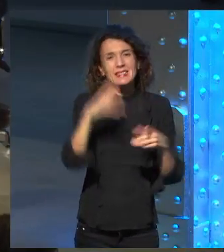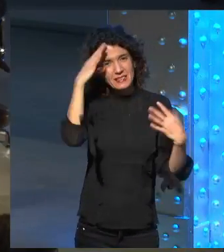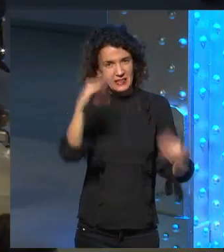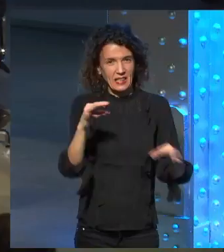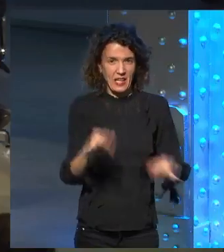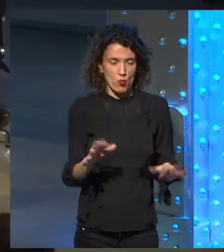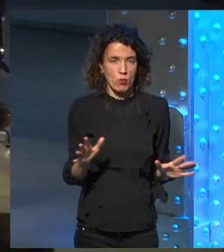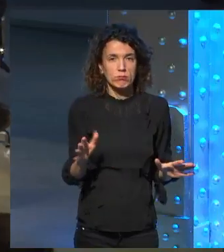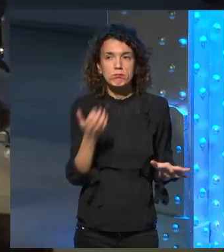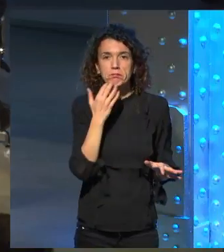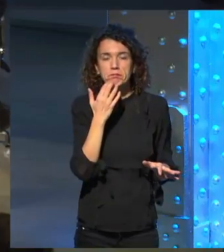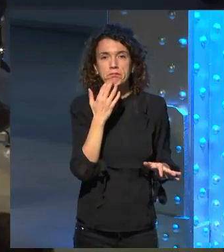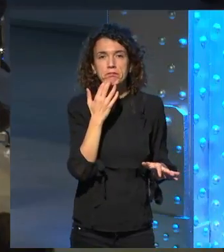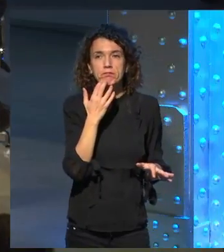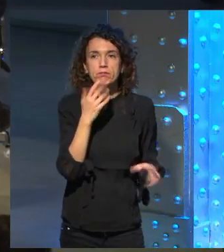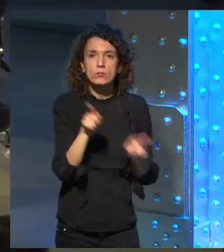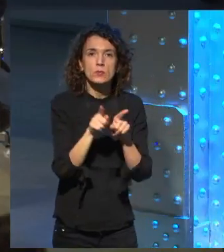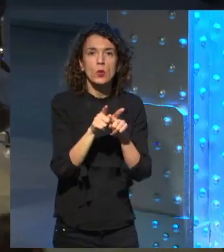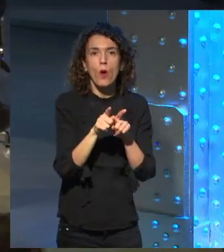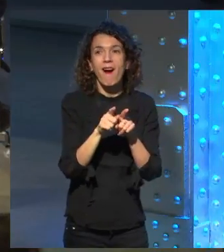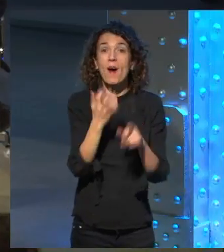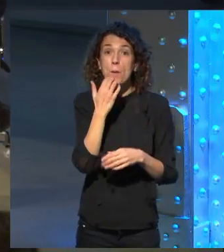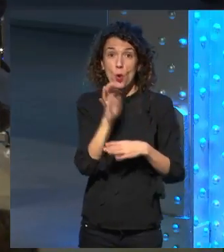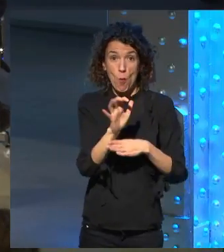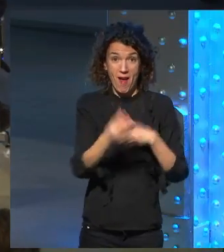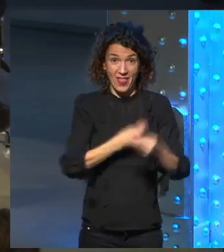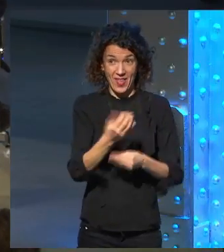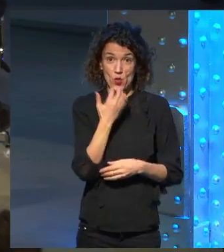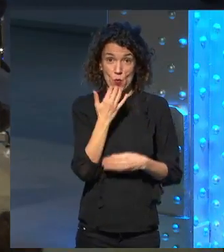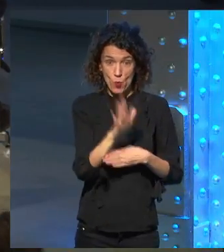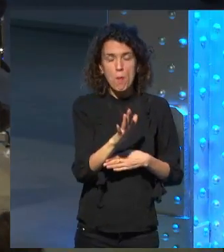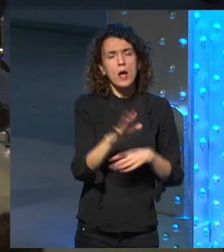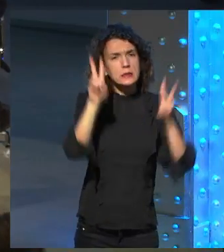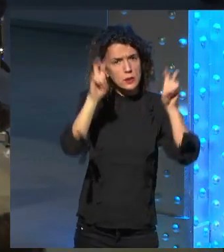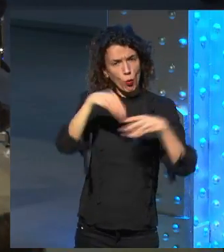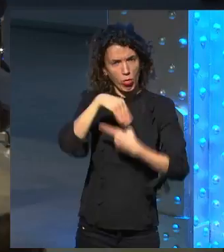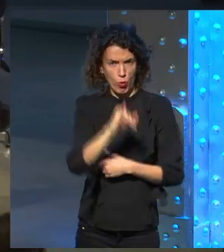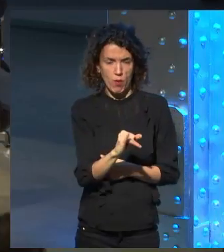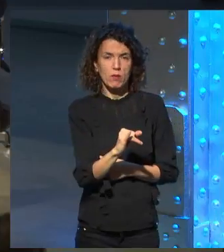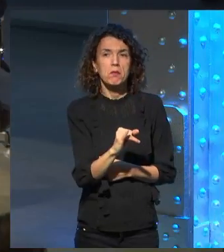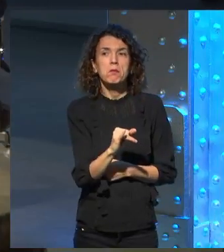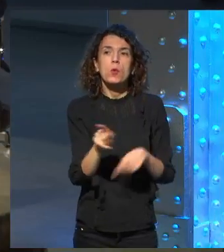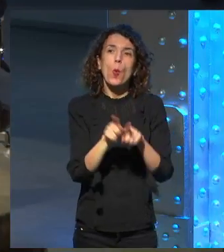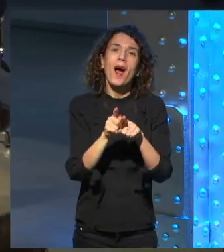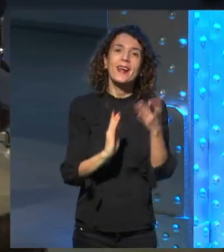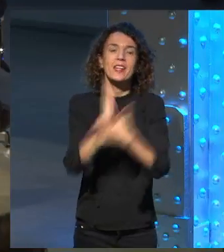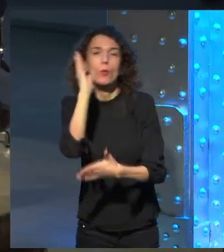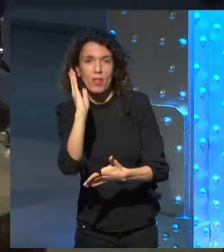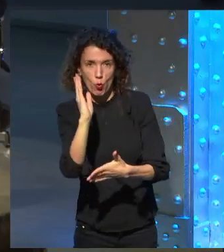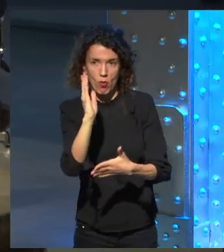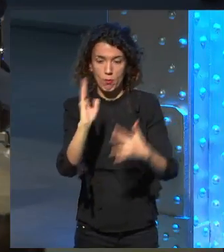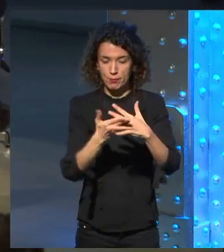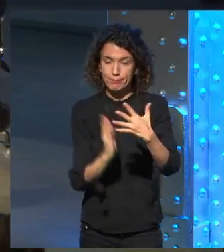¿no? Pienso que verdaderamente es un scherzo lo que está haciendo, y hay incluso el título, ¿no? Es un intermedio